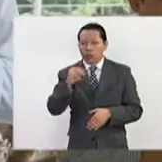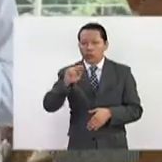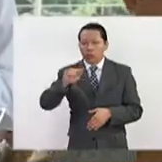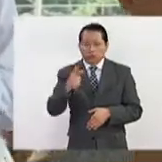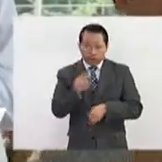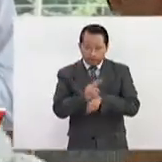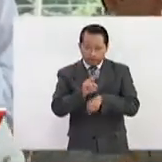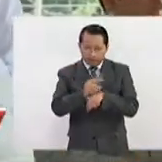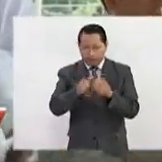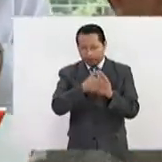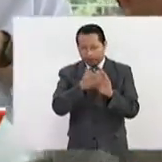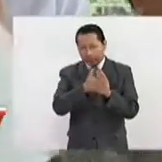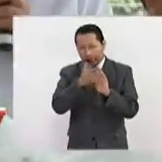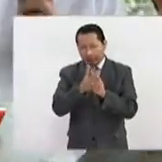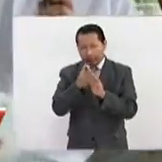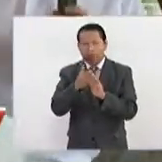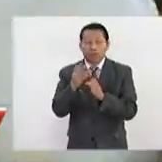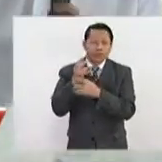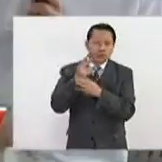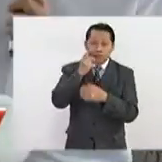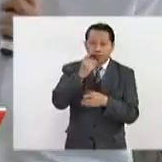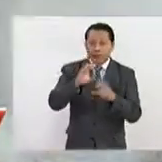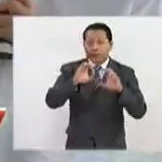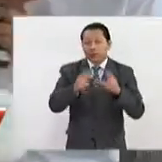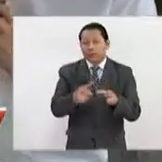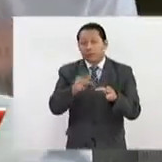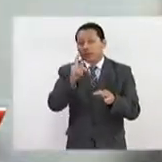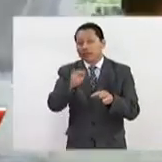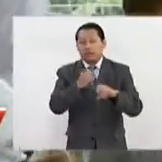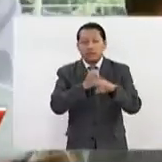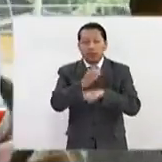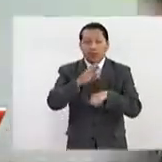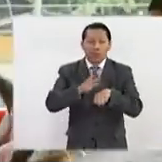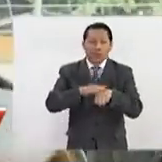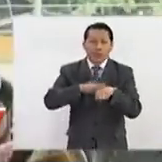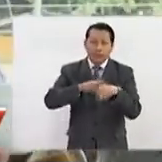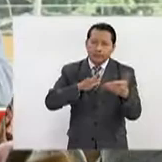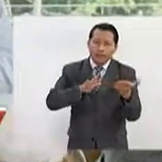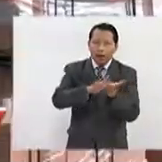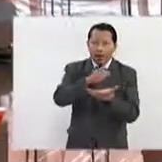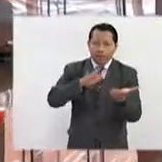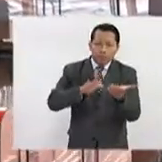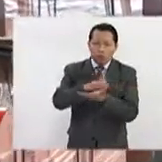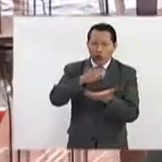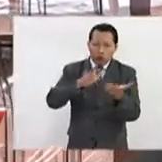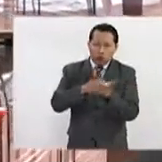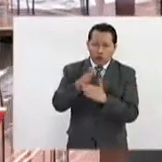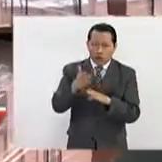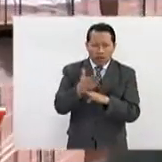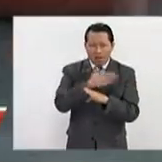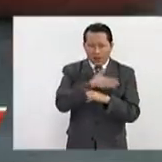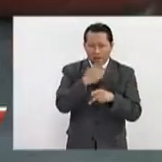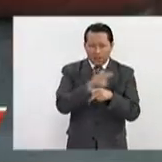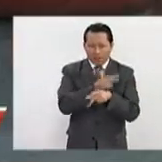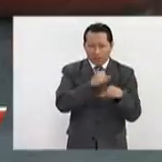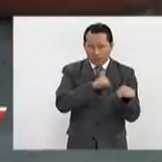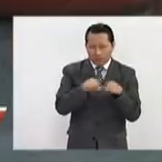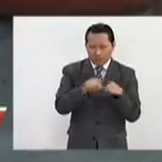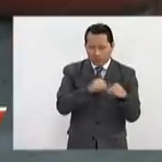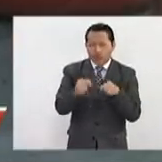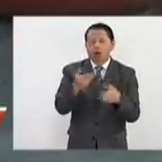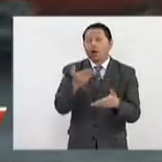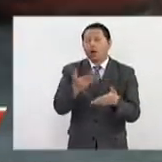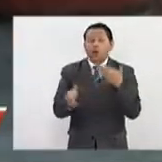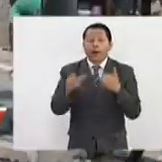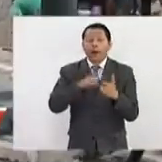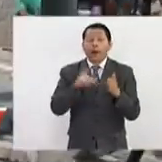los sismos. Afirmó que Chiapas es la entidad, es el estado donde más apoyo se ha entregado desde el primer momento. Agregó que aún